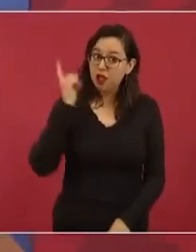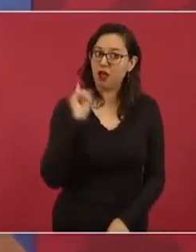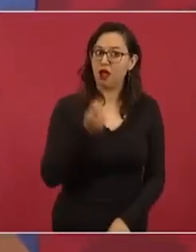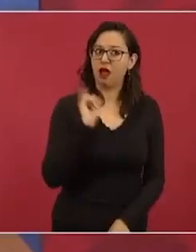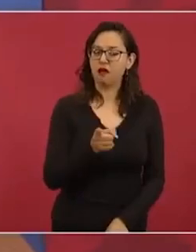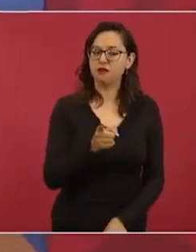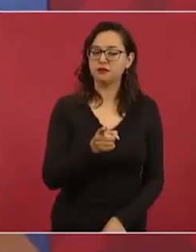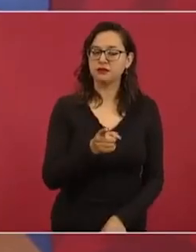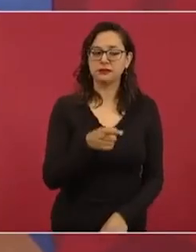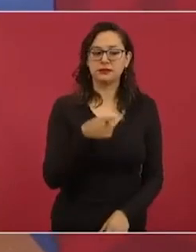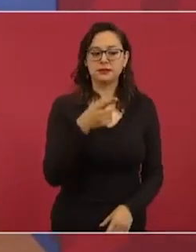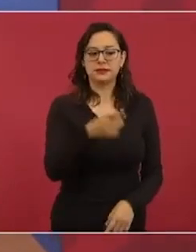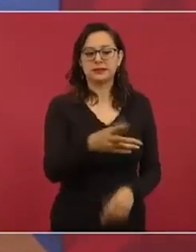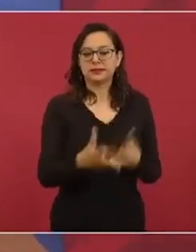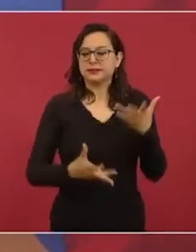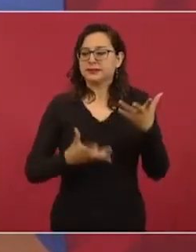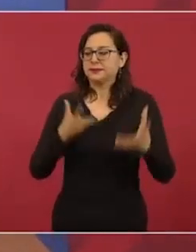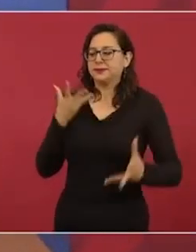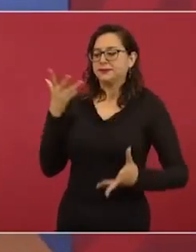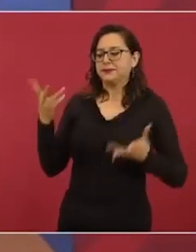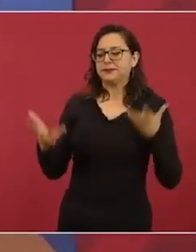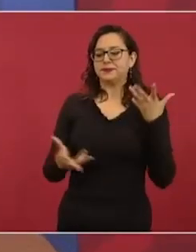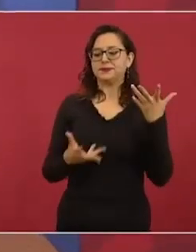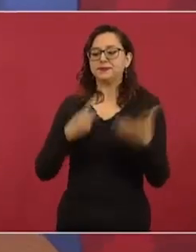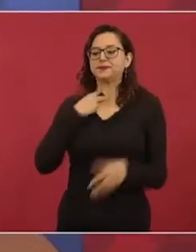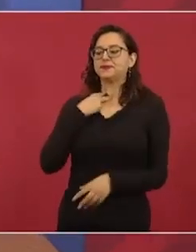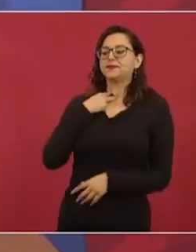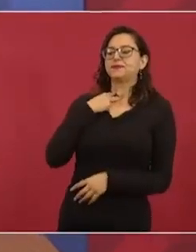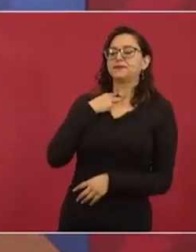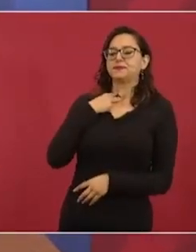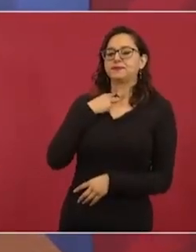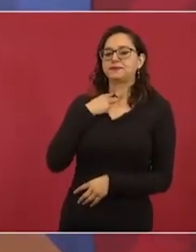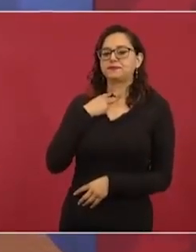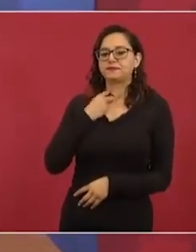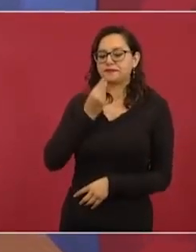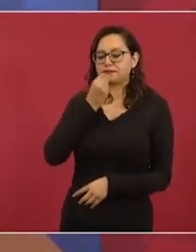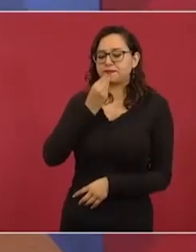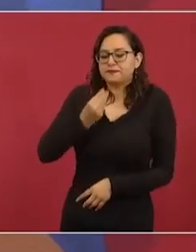de que se le dé otro uso al suelo,